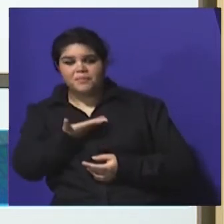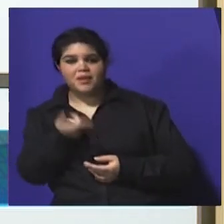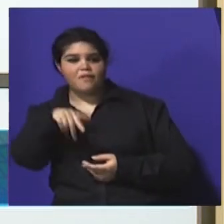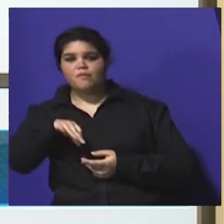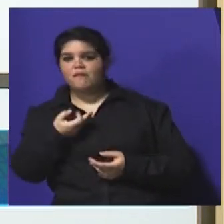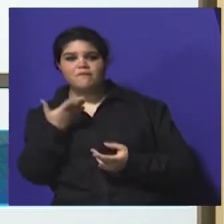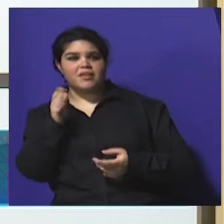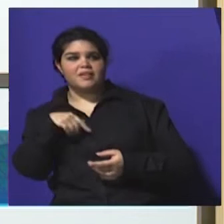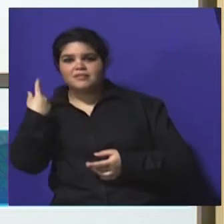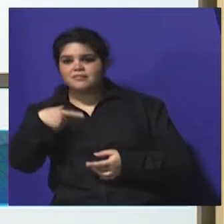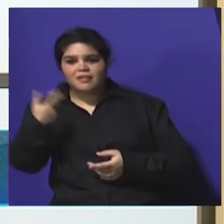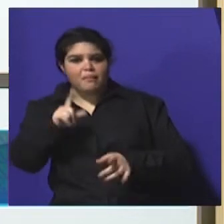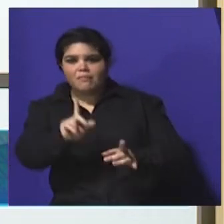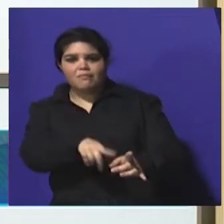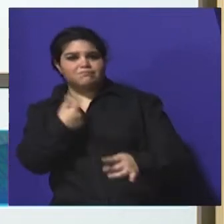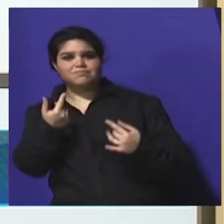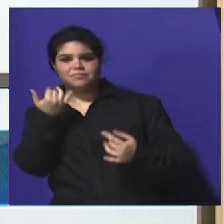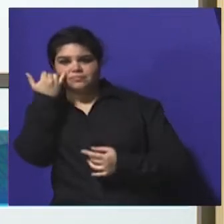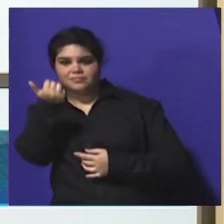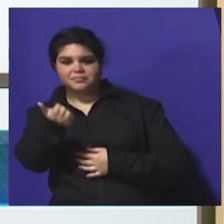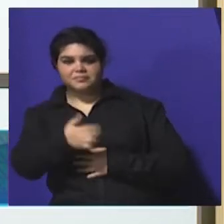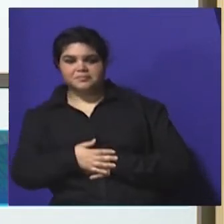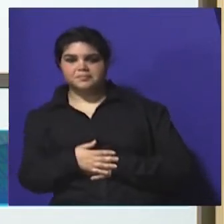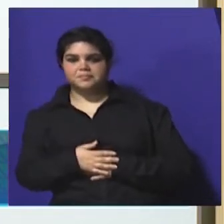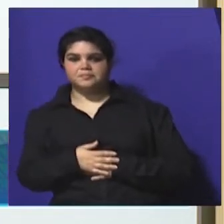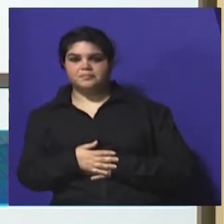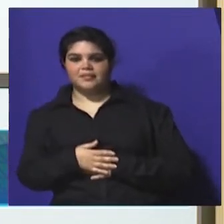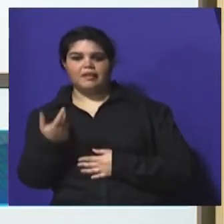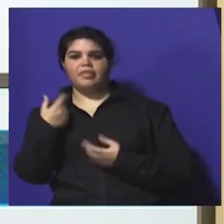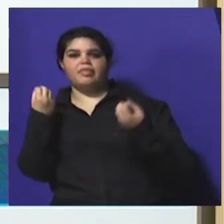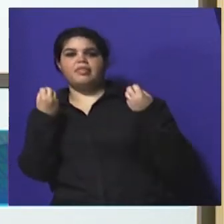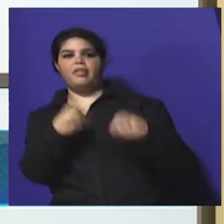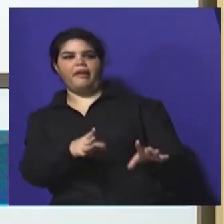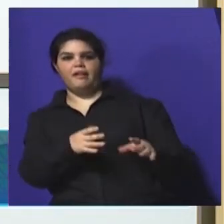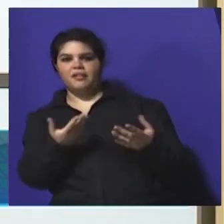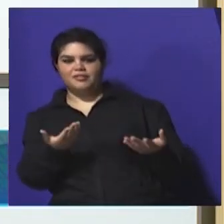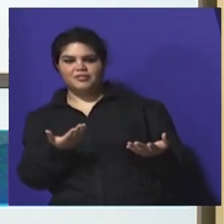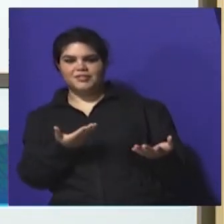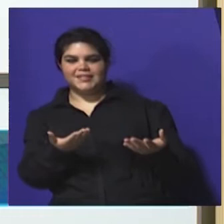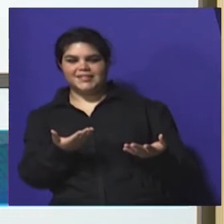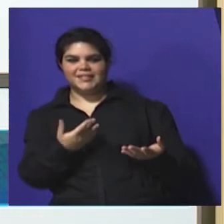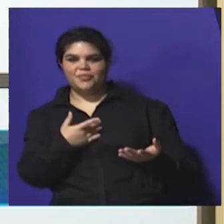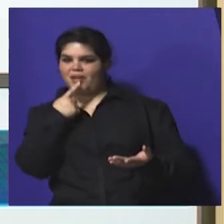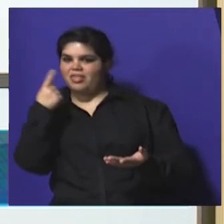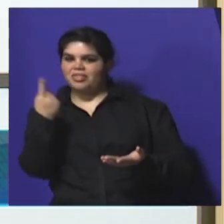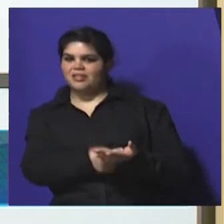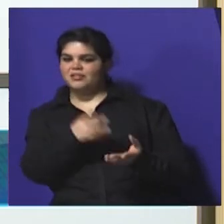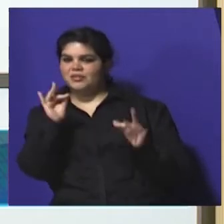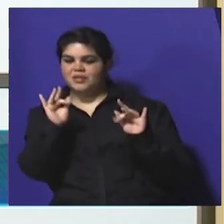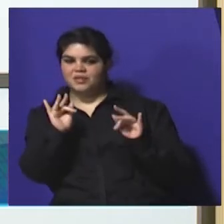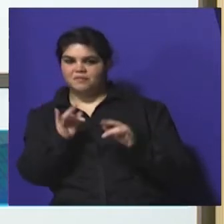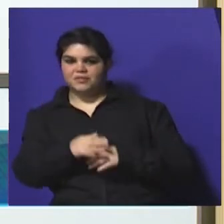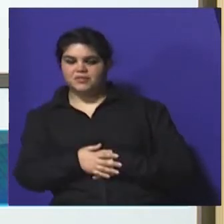es lo que ha hecho toda la vida entonces dejarlo así de un día para el otro es una decisión muy difícil y